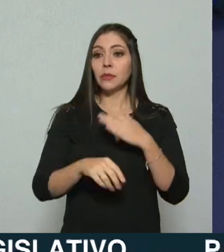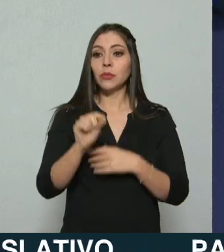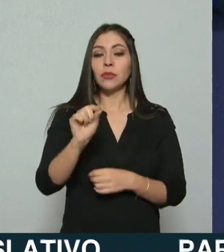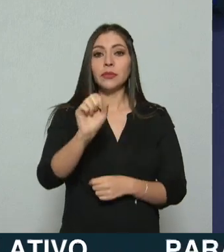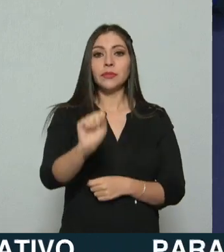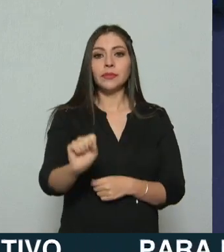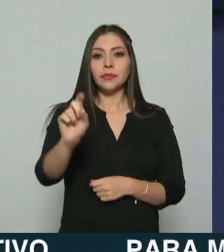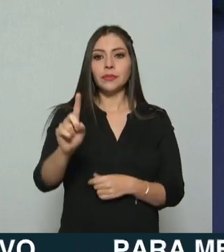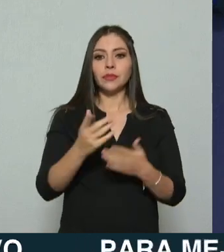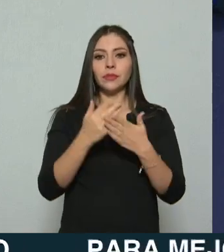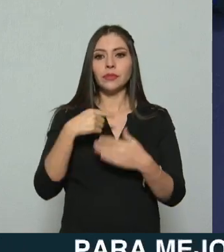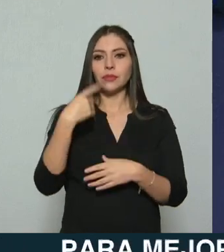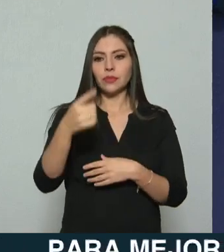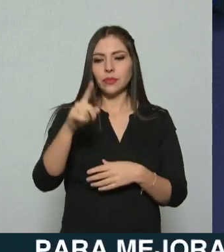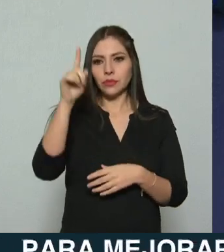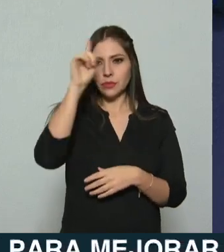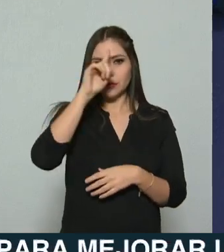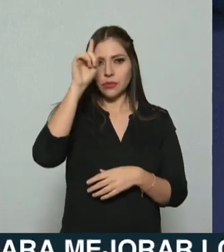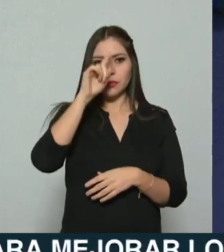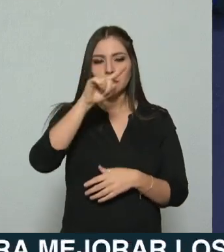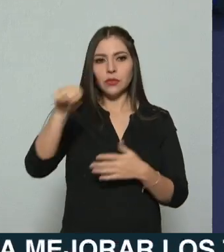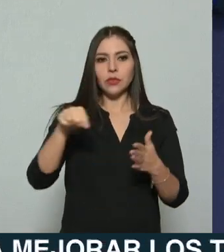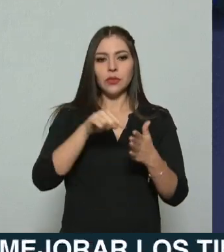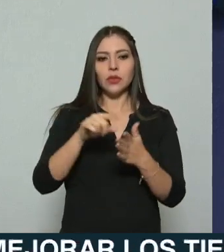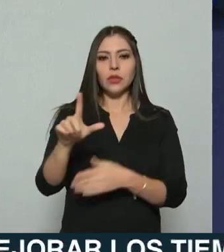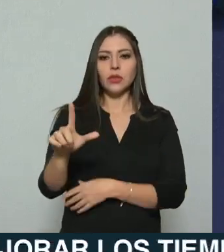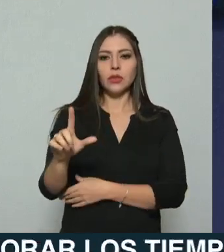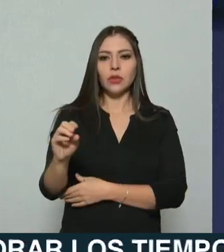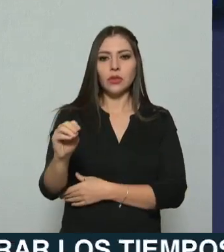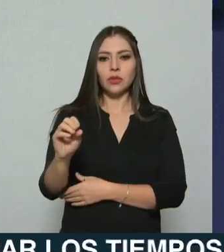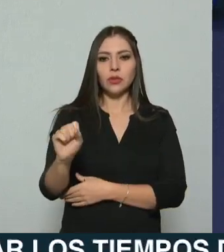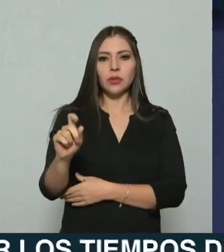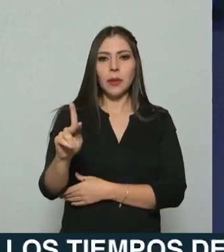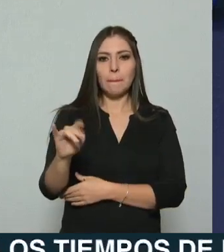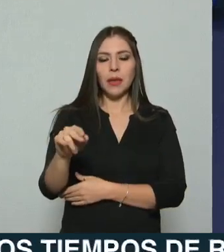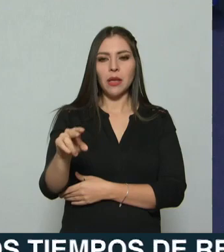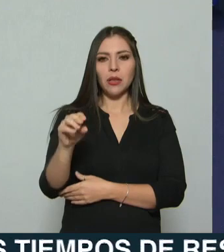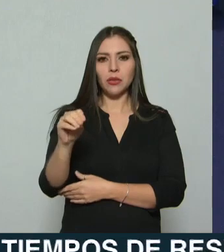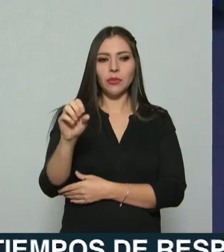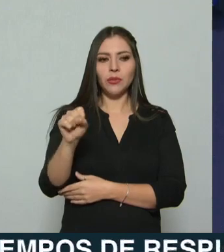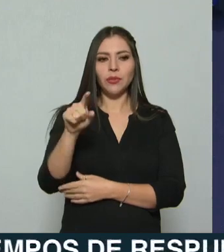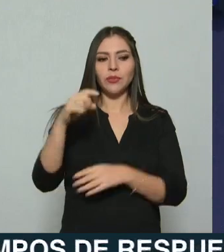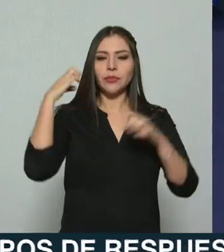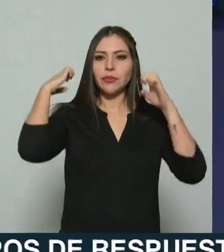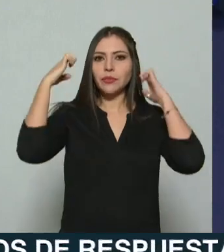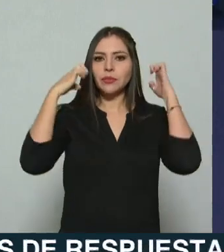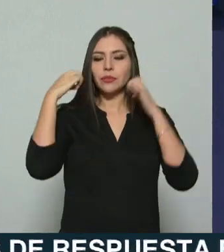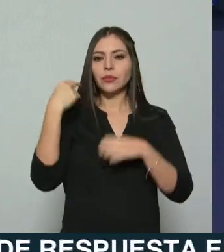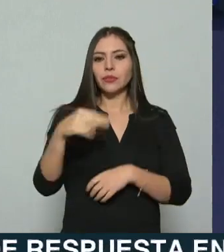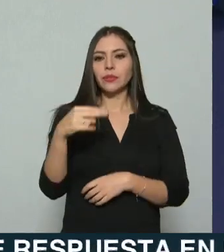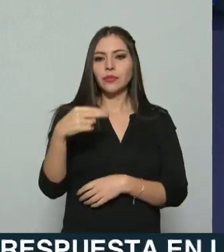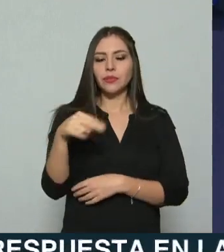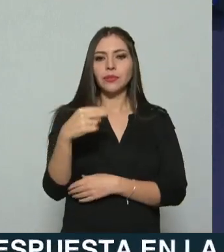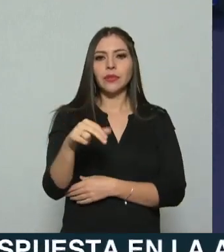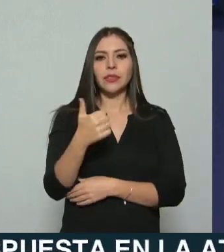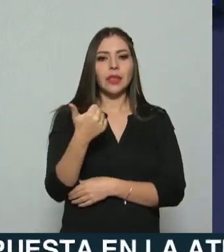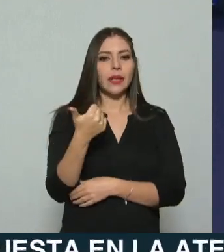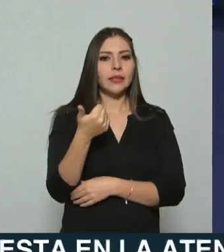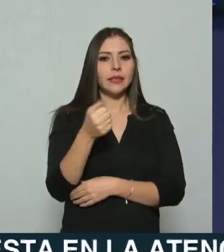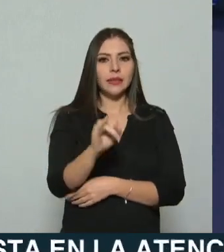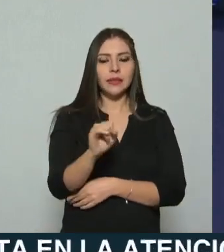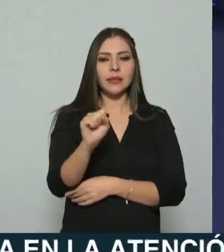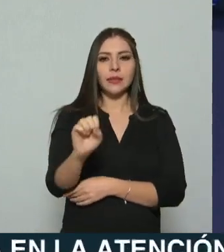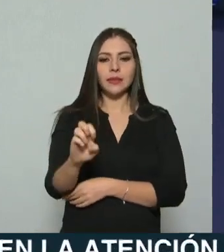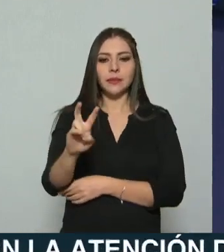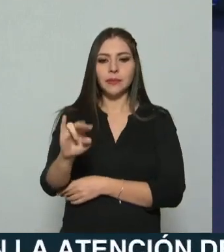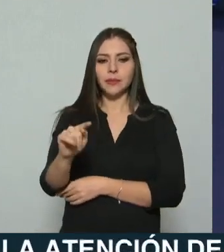tenemos una opción que compartirle. En el Complejo Cultural Los Pinos se presenta la exposición Así se viste Veracruz. Queremos darle la bienvenida en la línea